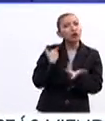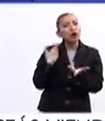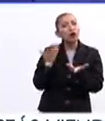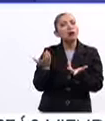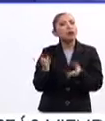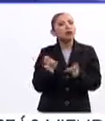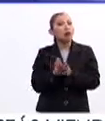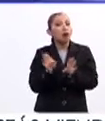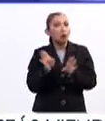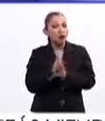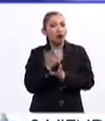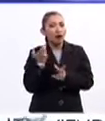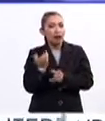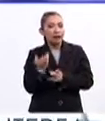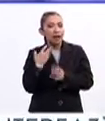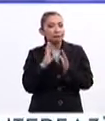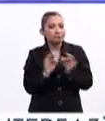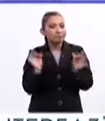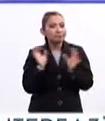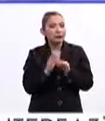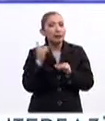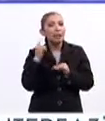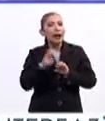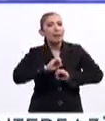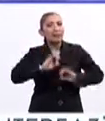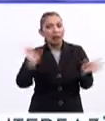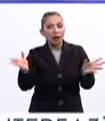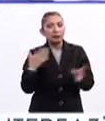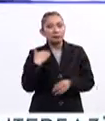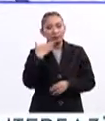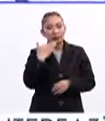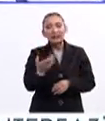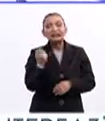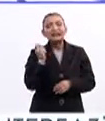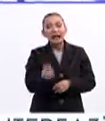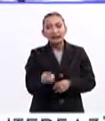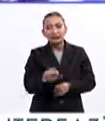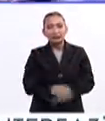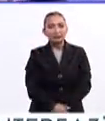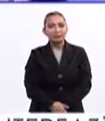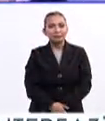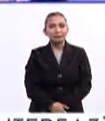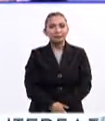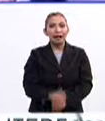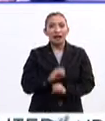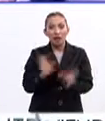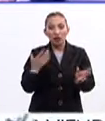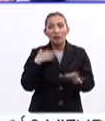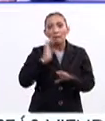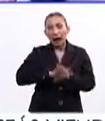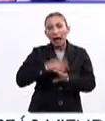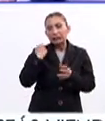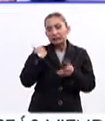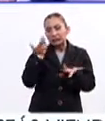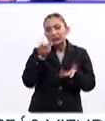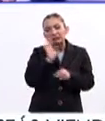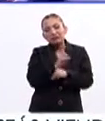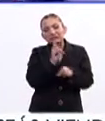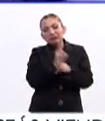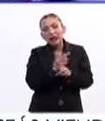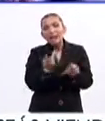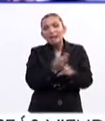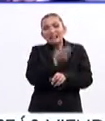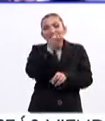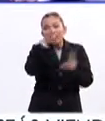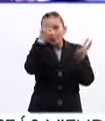sea necesario este tipo de detalles para esclarecer muy bien lo que significa. Así es, estaremos dándole un puntual seguimiento